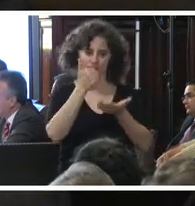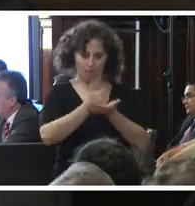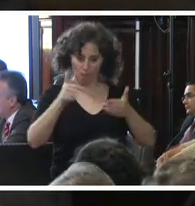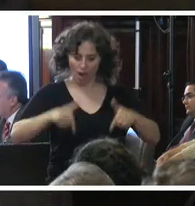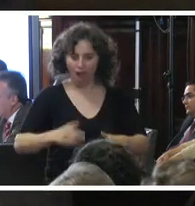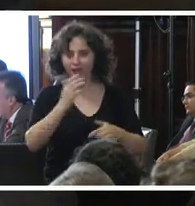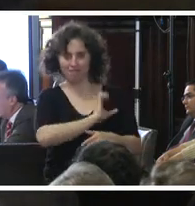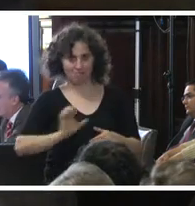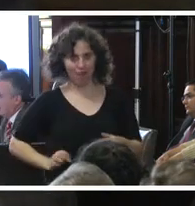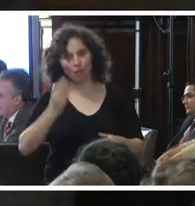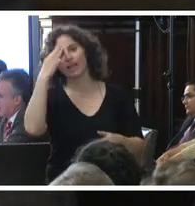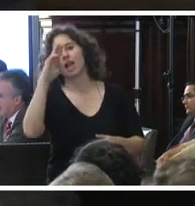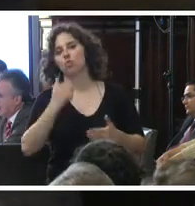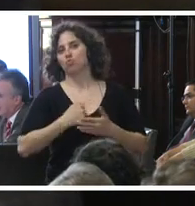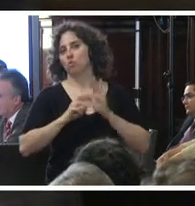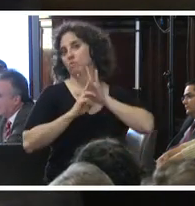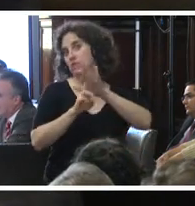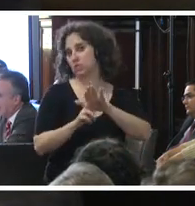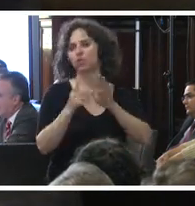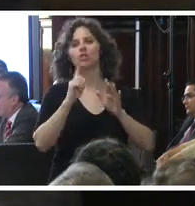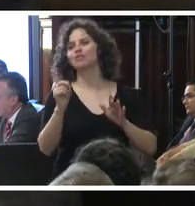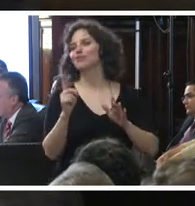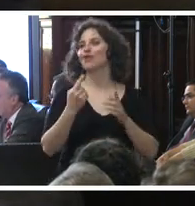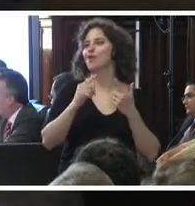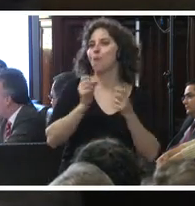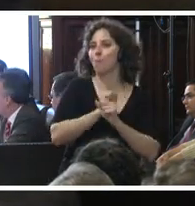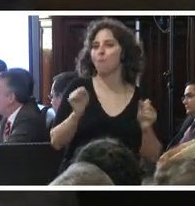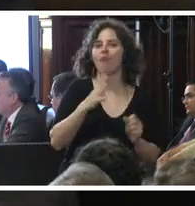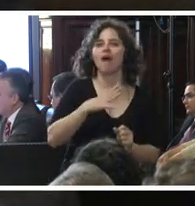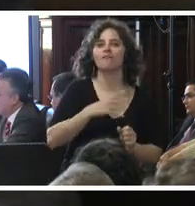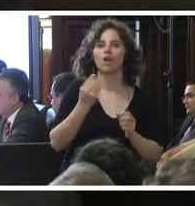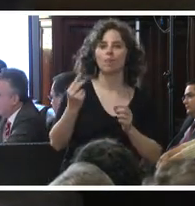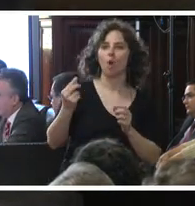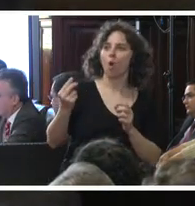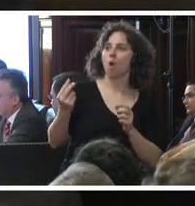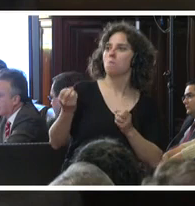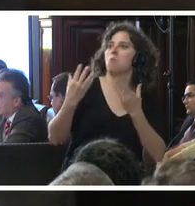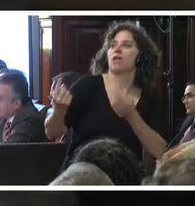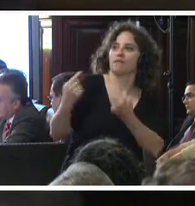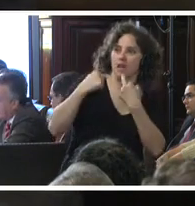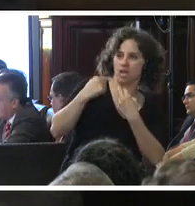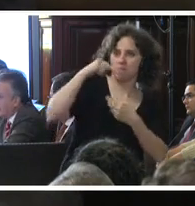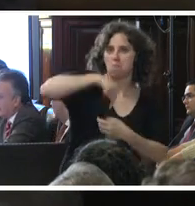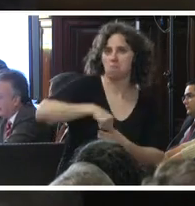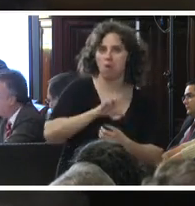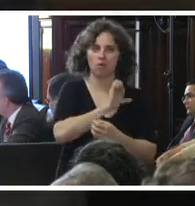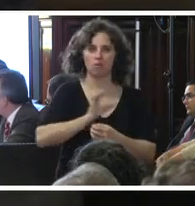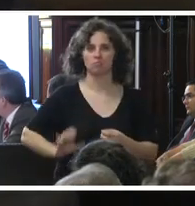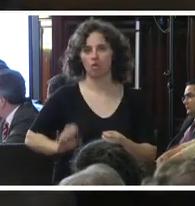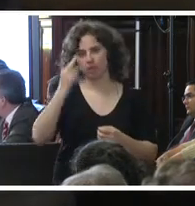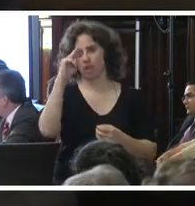Estado mexicano y creo que en ese sentido no debería haber ninguna observación sobre la composición del Estado